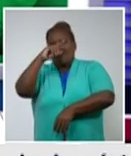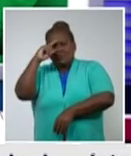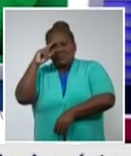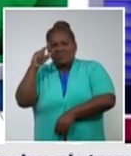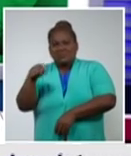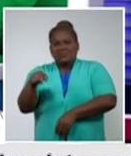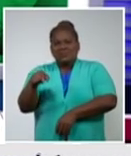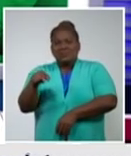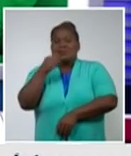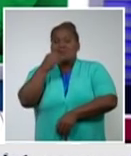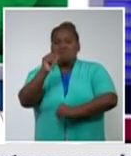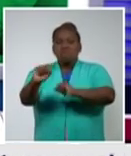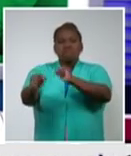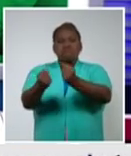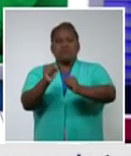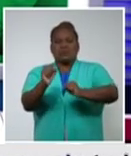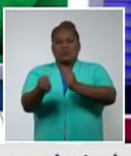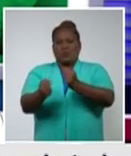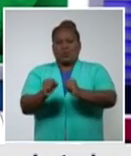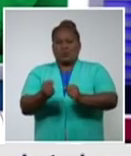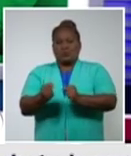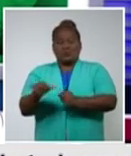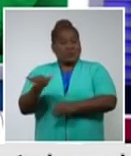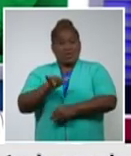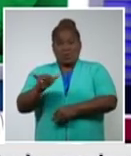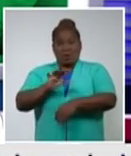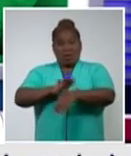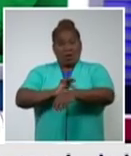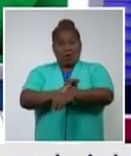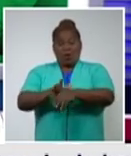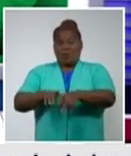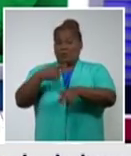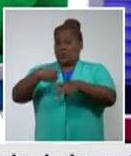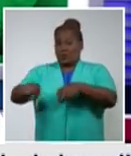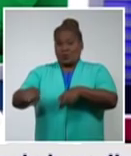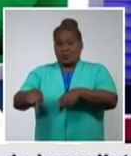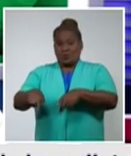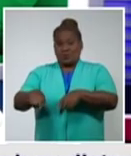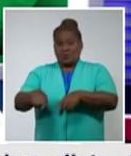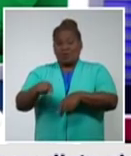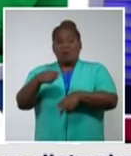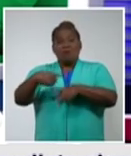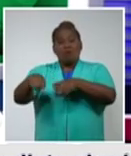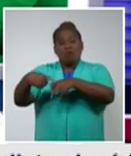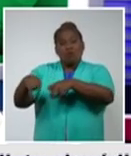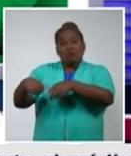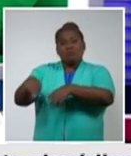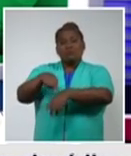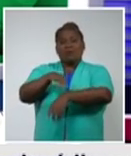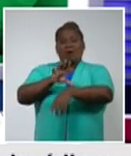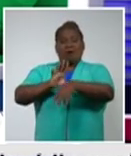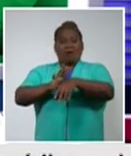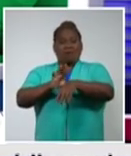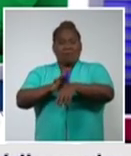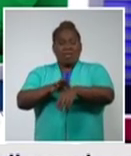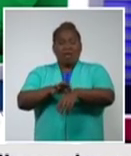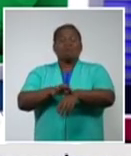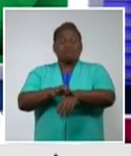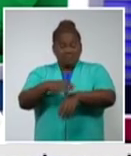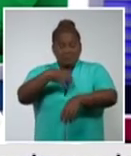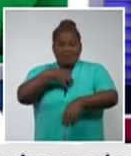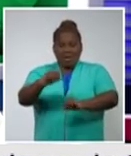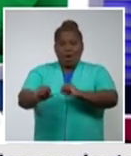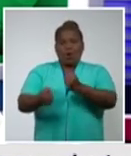pudieron controlar en el SARS, el MERS, con una afectación en países